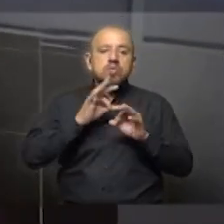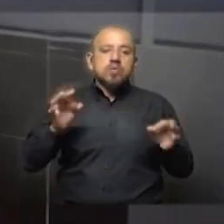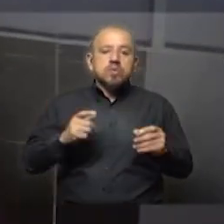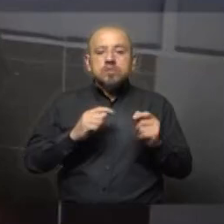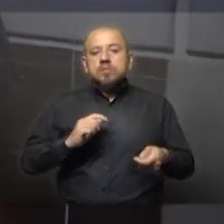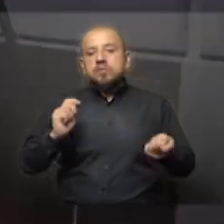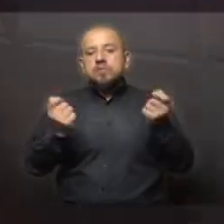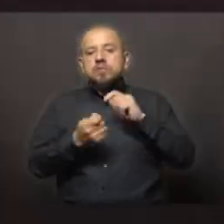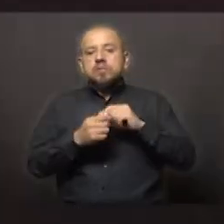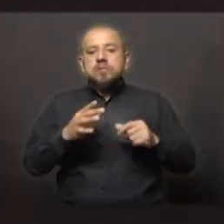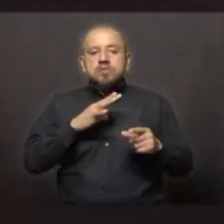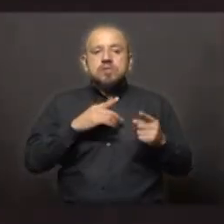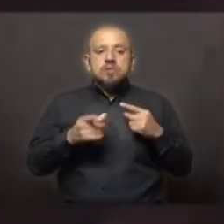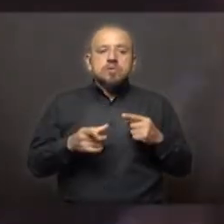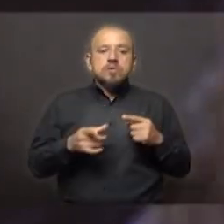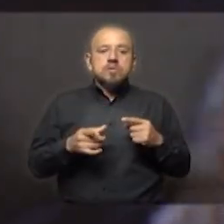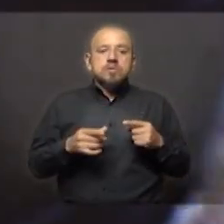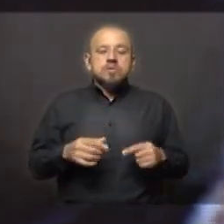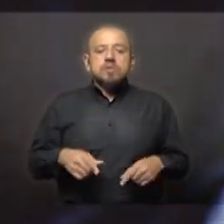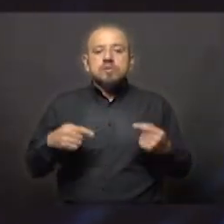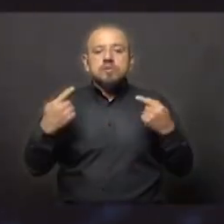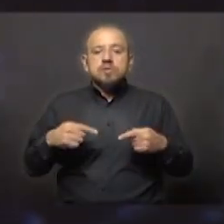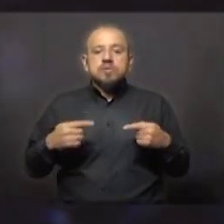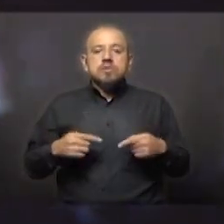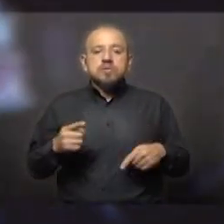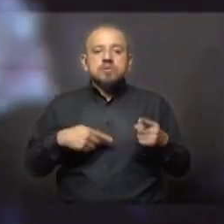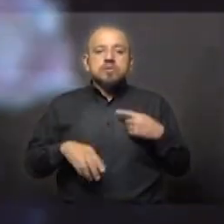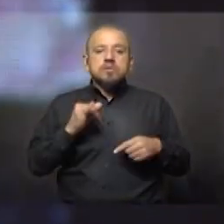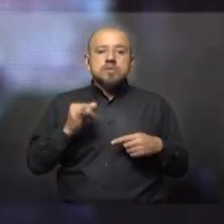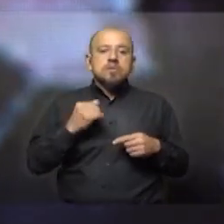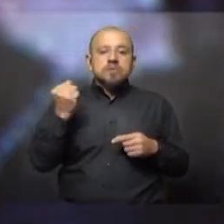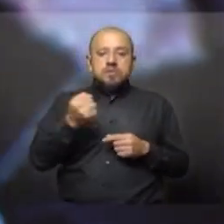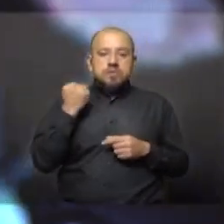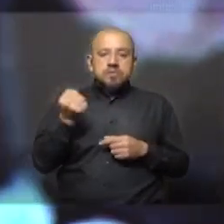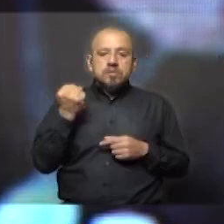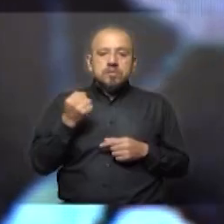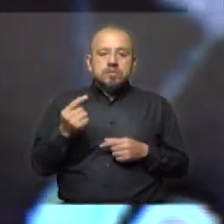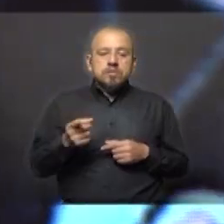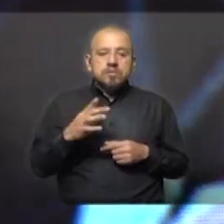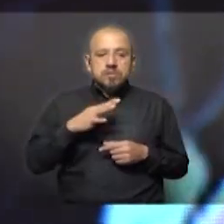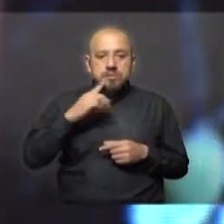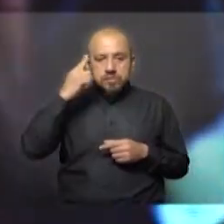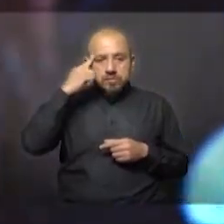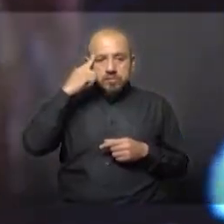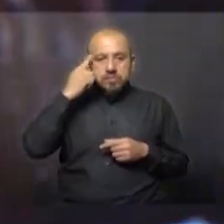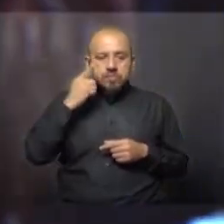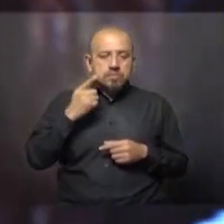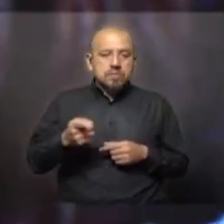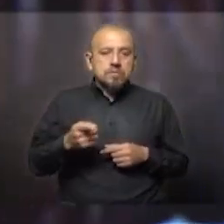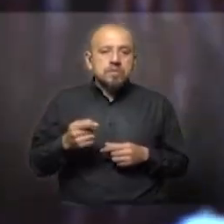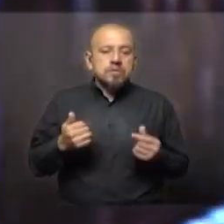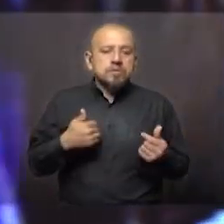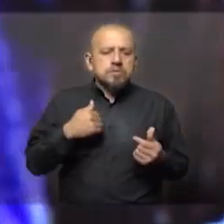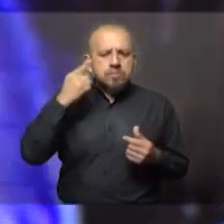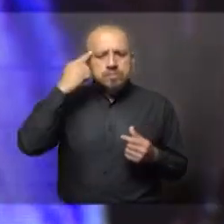no es como que ahí hay como un montón de debates pero sí me parece que que es importante este acá colocar que como